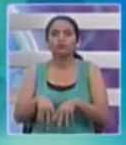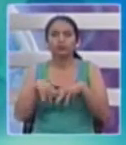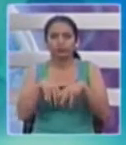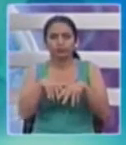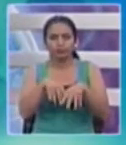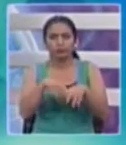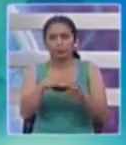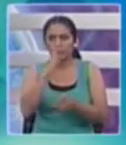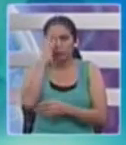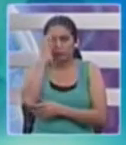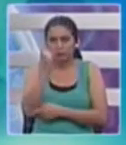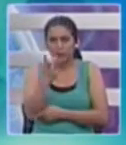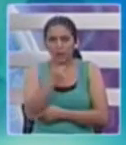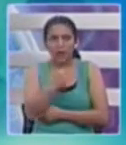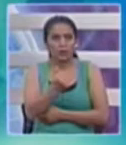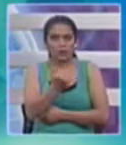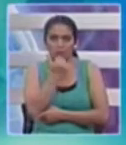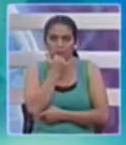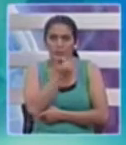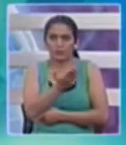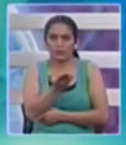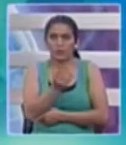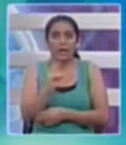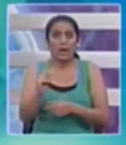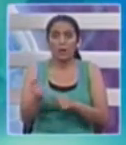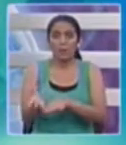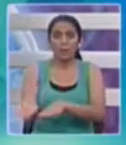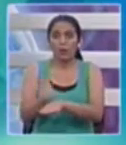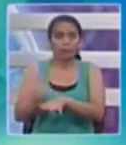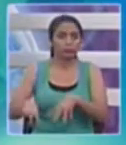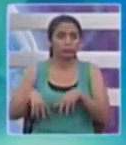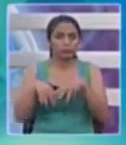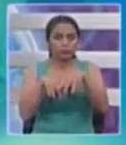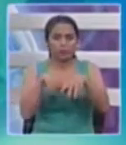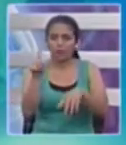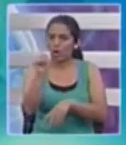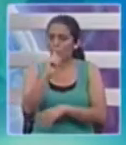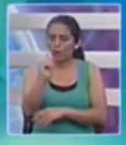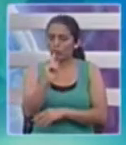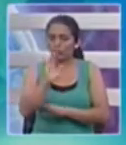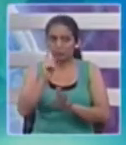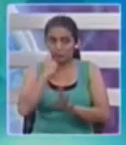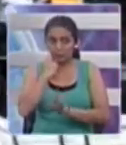contundente. Nebot señaló que el precipitarse en las acciones no conduce a nada bueno.